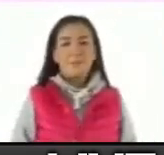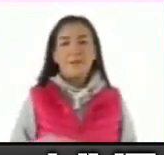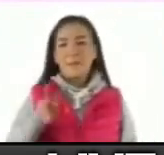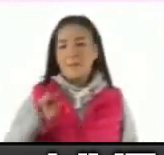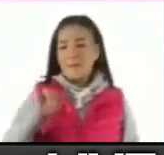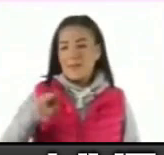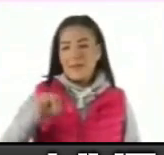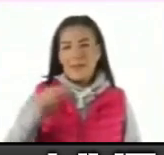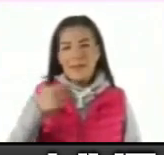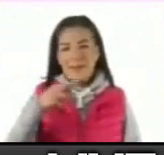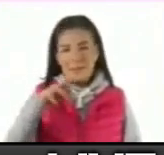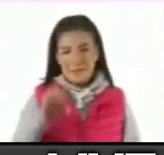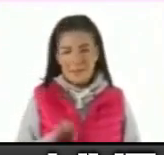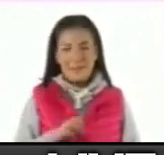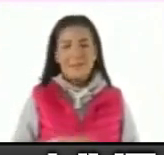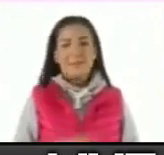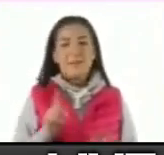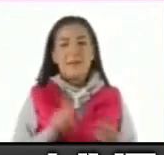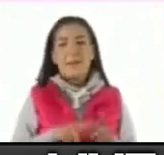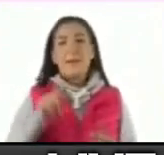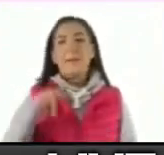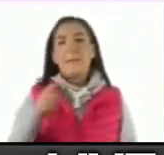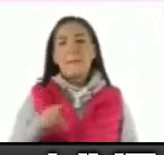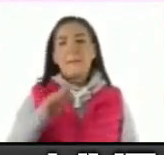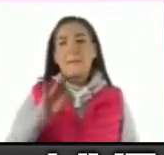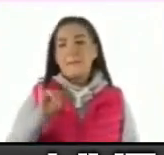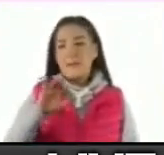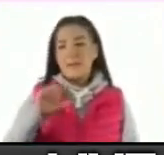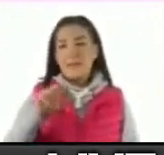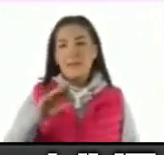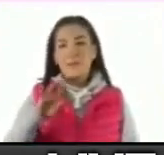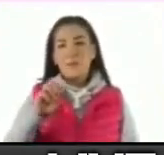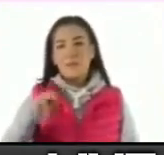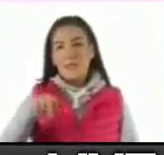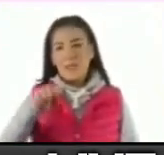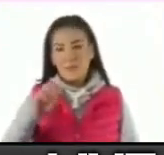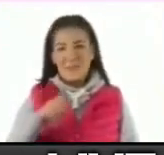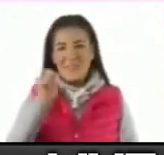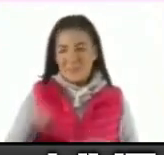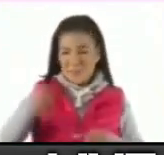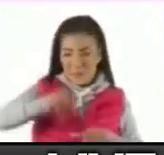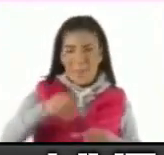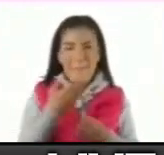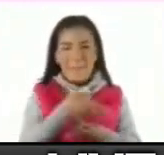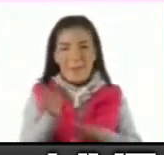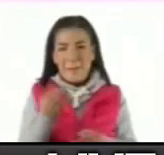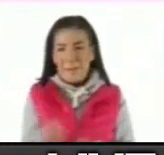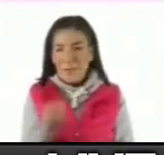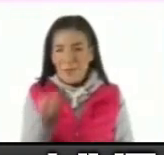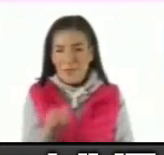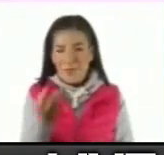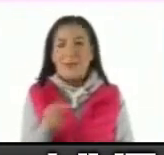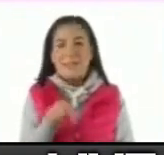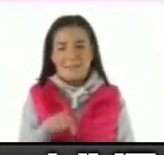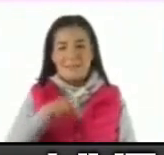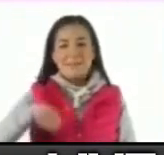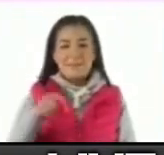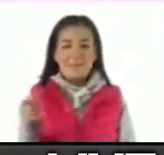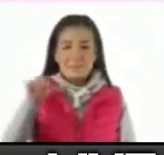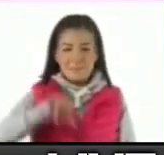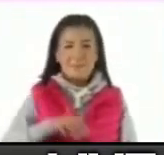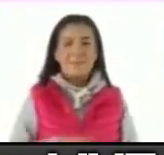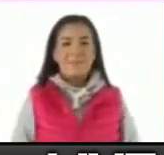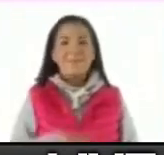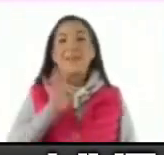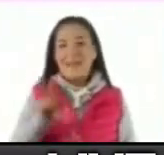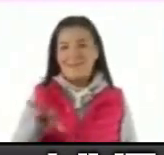Vinagre y bicarbonato de sodio. Maestro, ¿me ayuda a localizar el bicarbonato de sodio? Ya